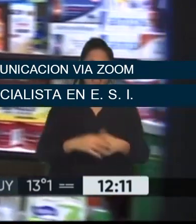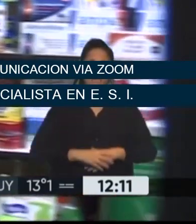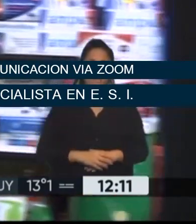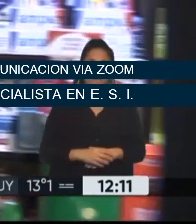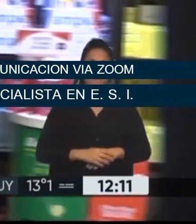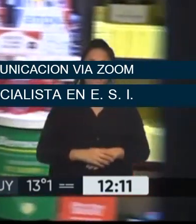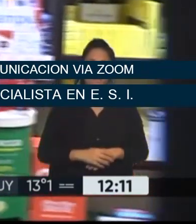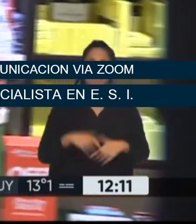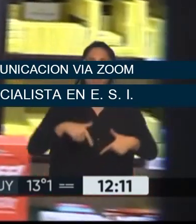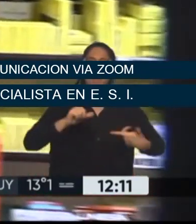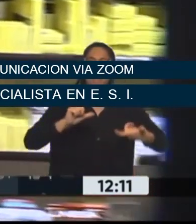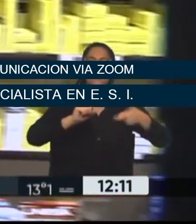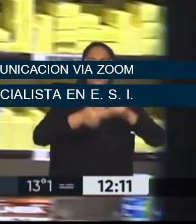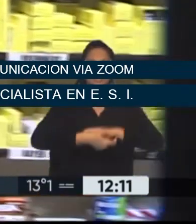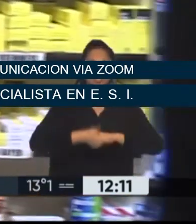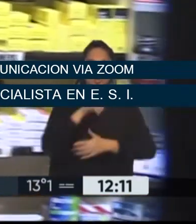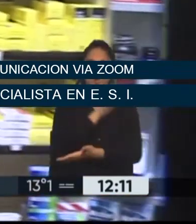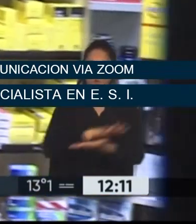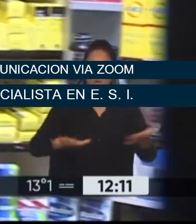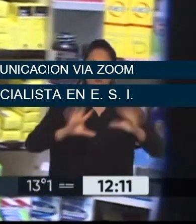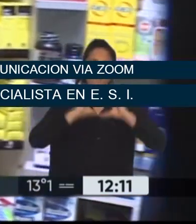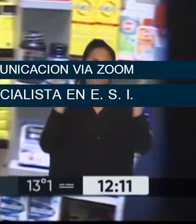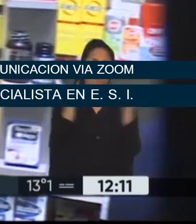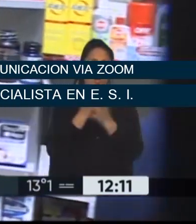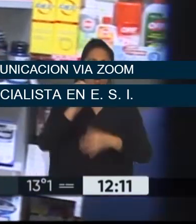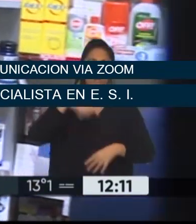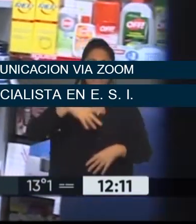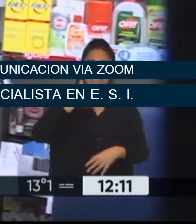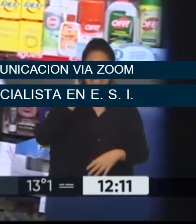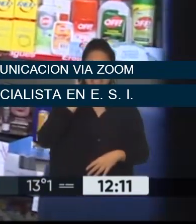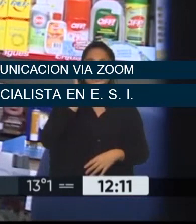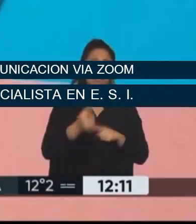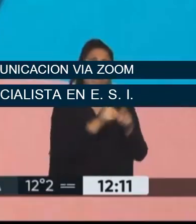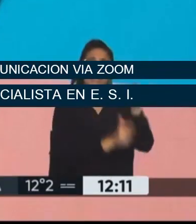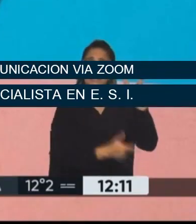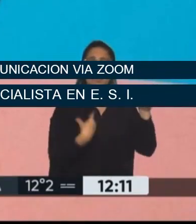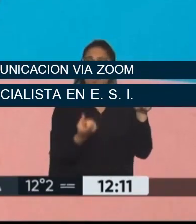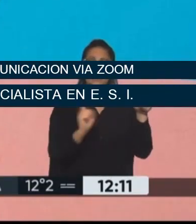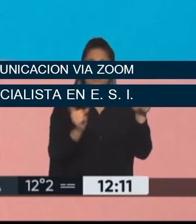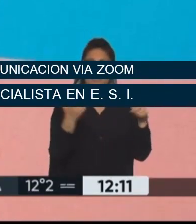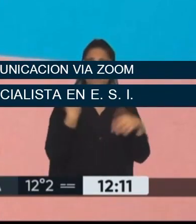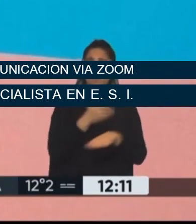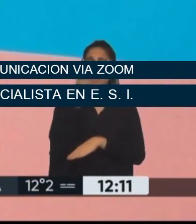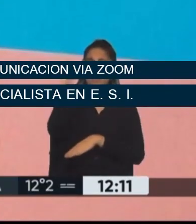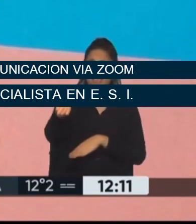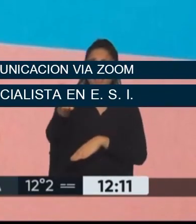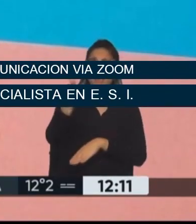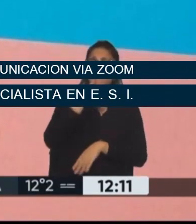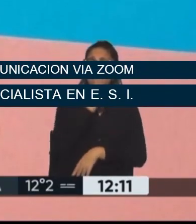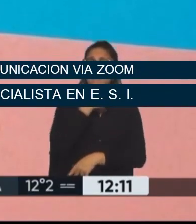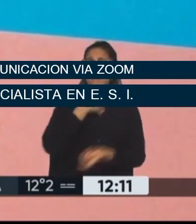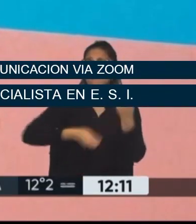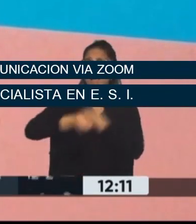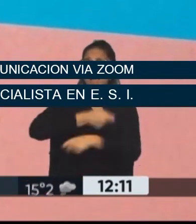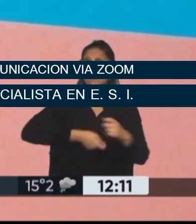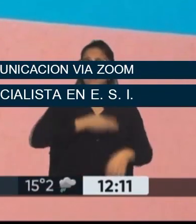óvulo y el espermatozoide no se encuentren por el por el espesor del moco cervical que es la